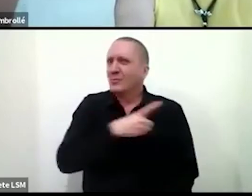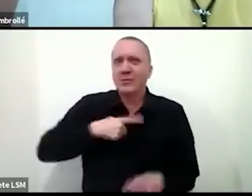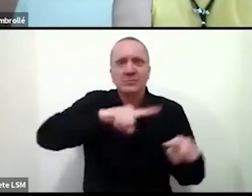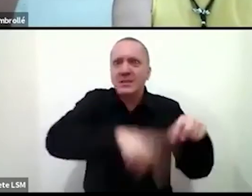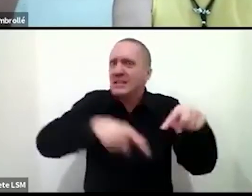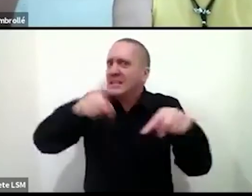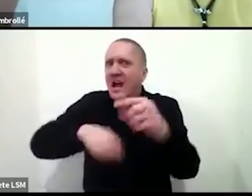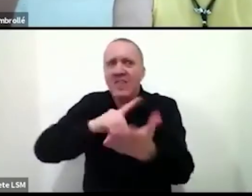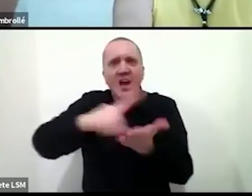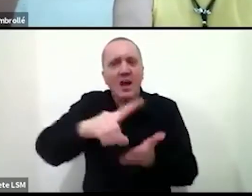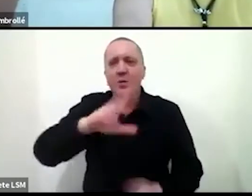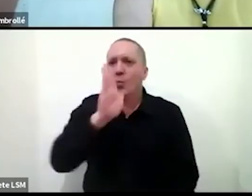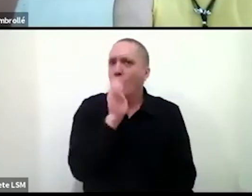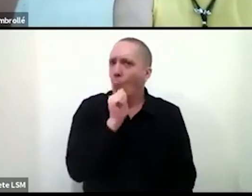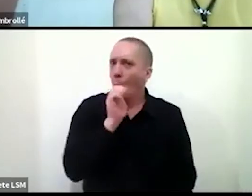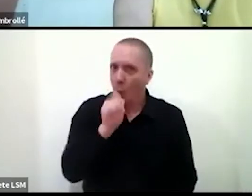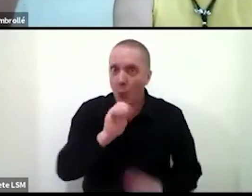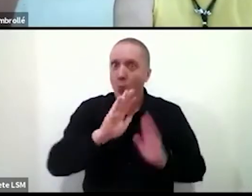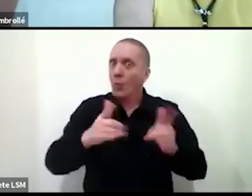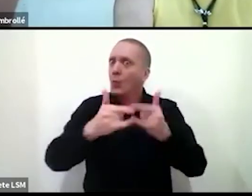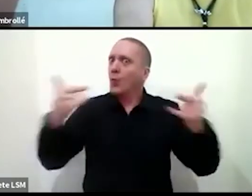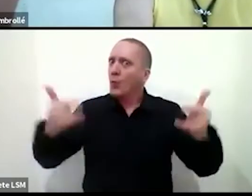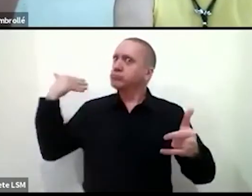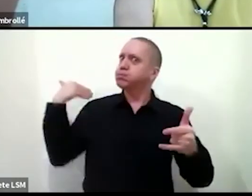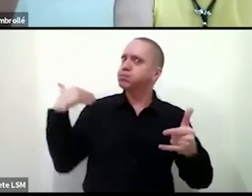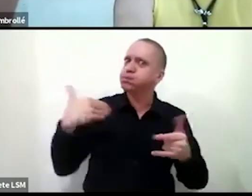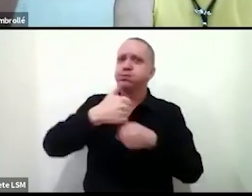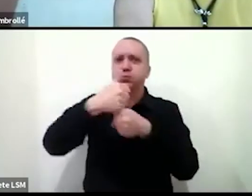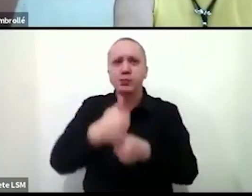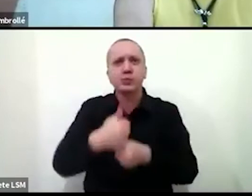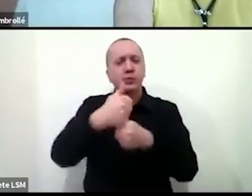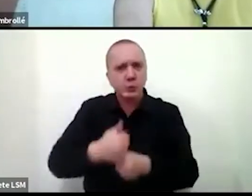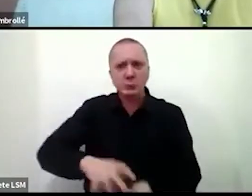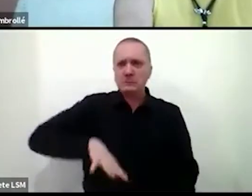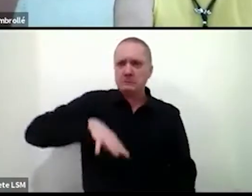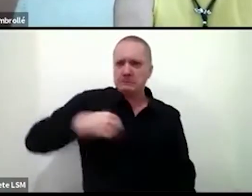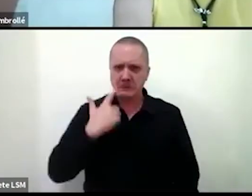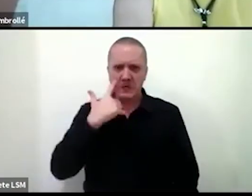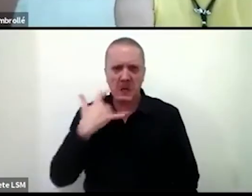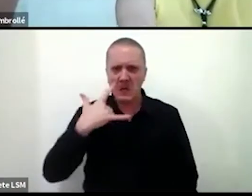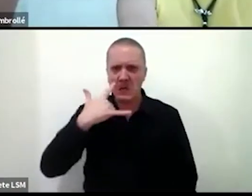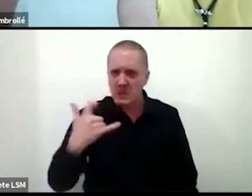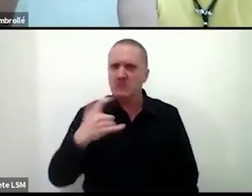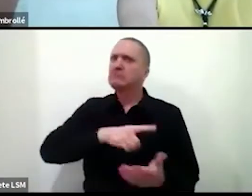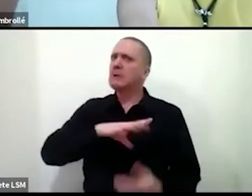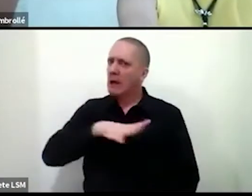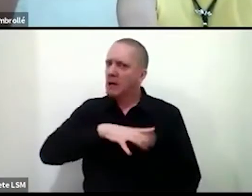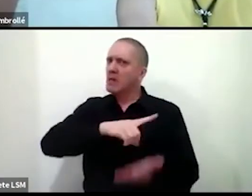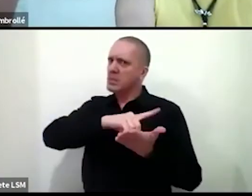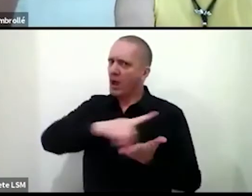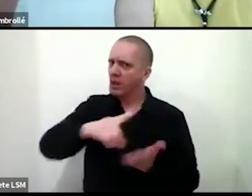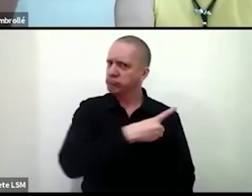una comunidad que históricamente ha sufrido y que históricamente ha luchado para conseguir los derechos que tiene hasta la actualidad.